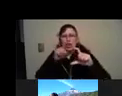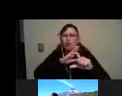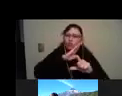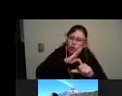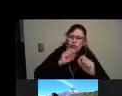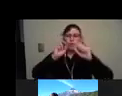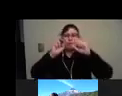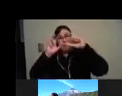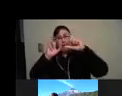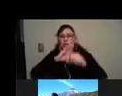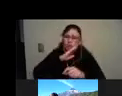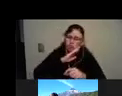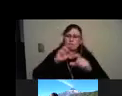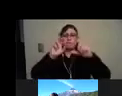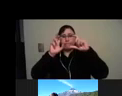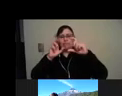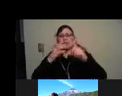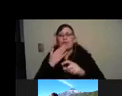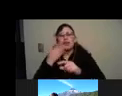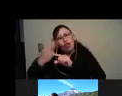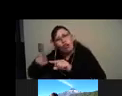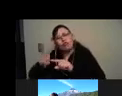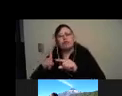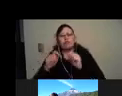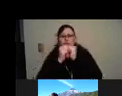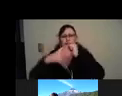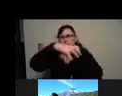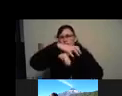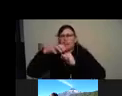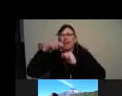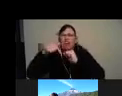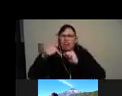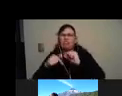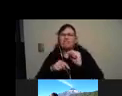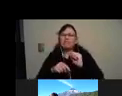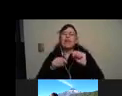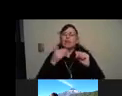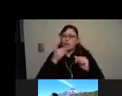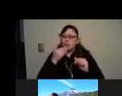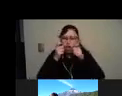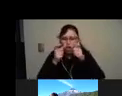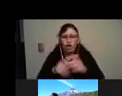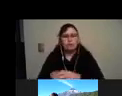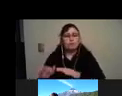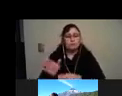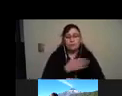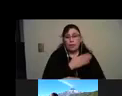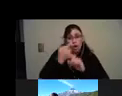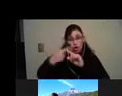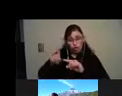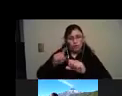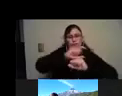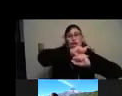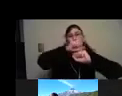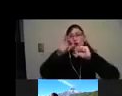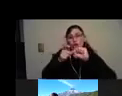otros núcleos más a nivel encefálico, ¿ya? Y que también se conoce como un sistema córtico estrío